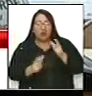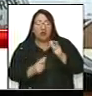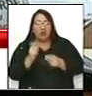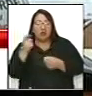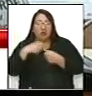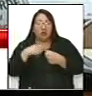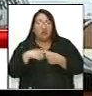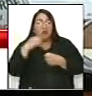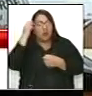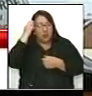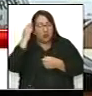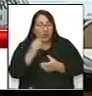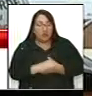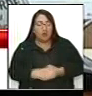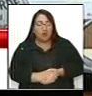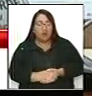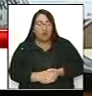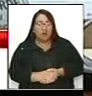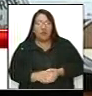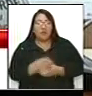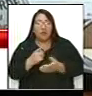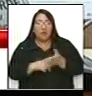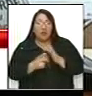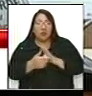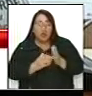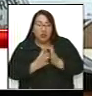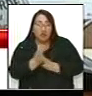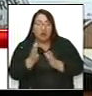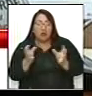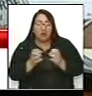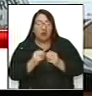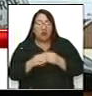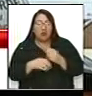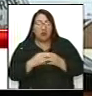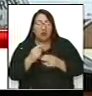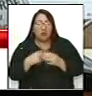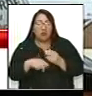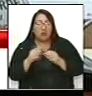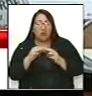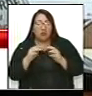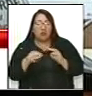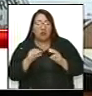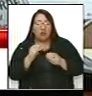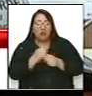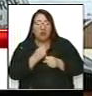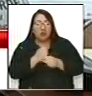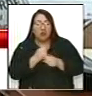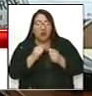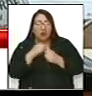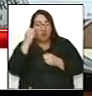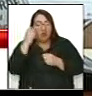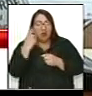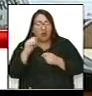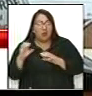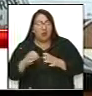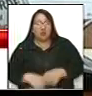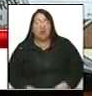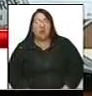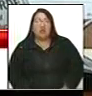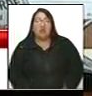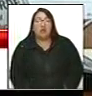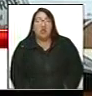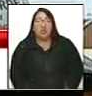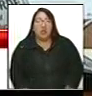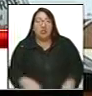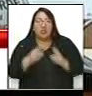política, y que todo esto lo conlleve en una próxima mesa de trabajo en opiniones, para lograr el resultado